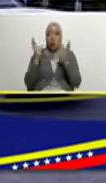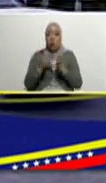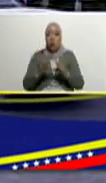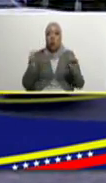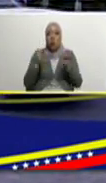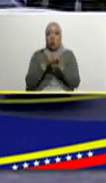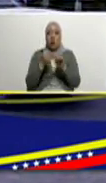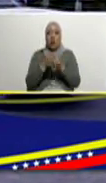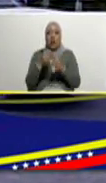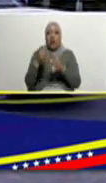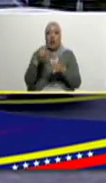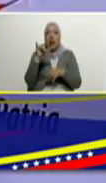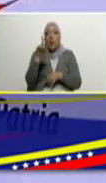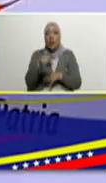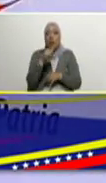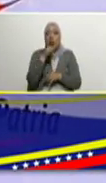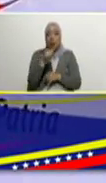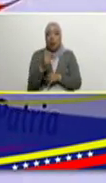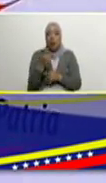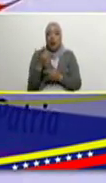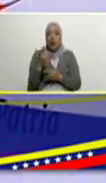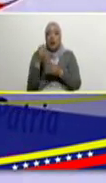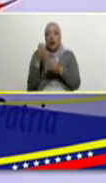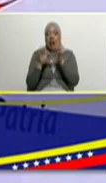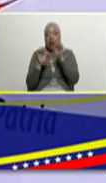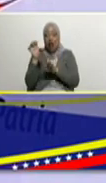y las citologías.